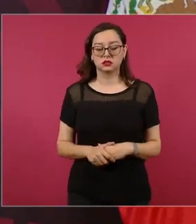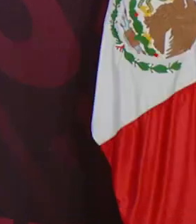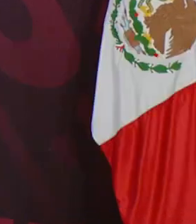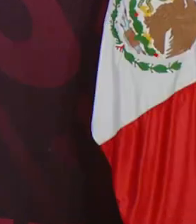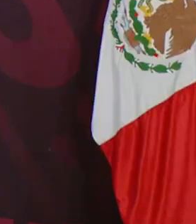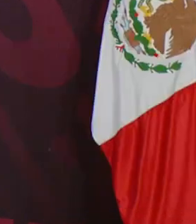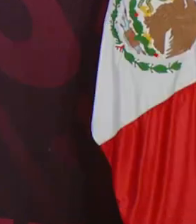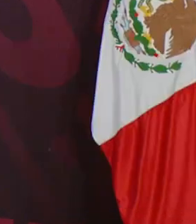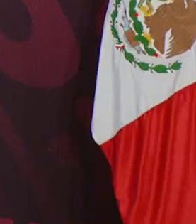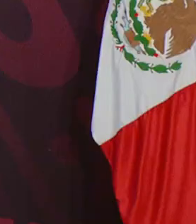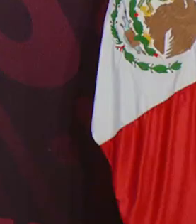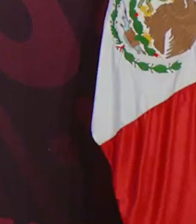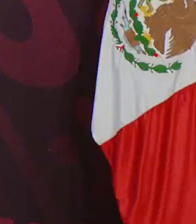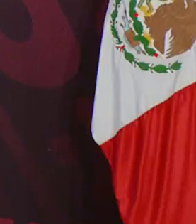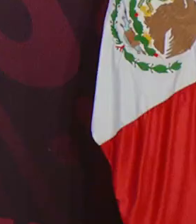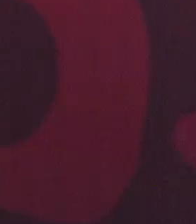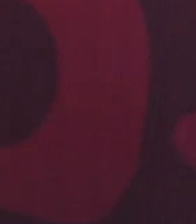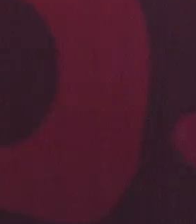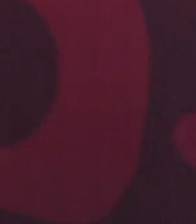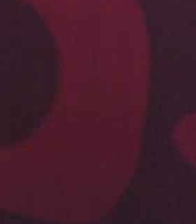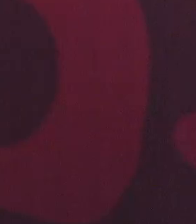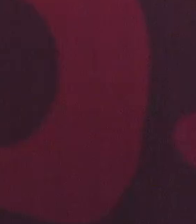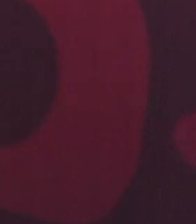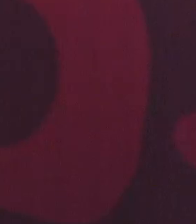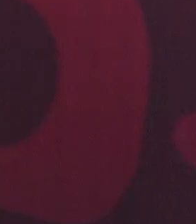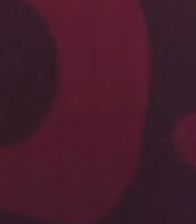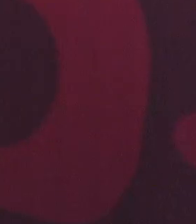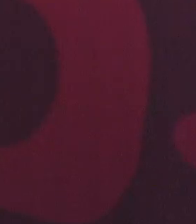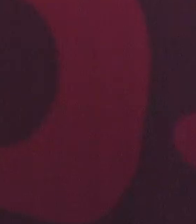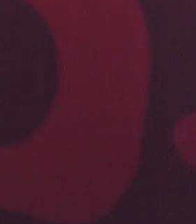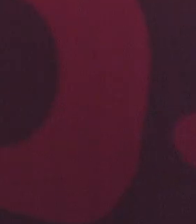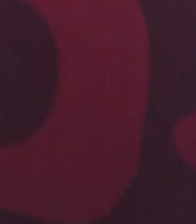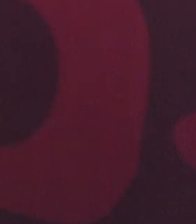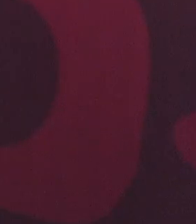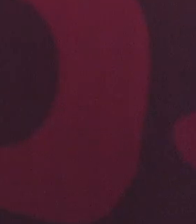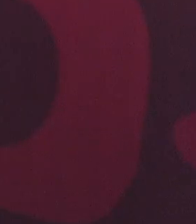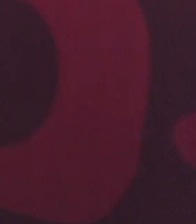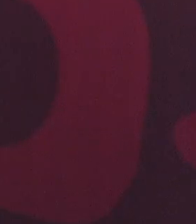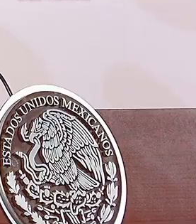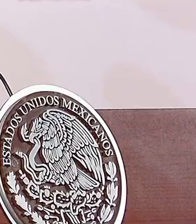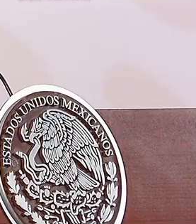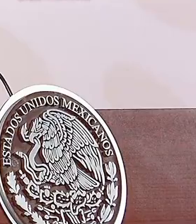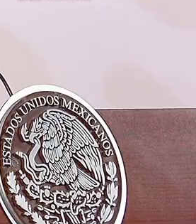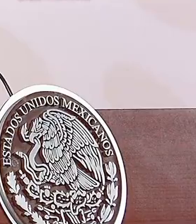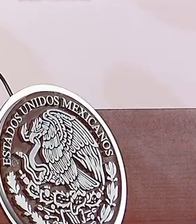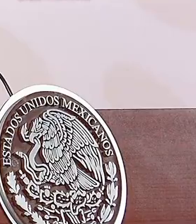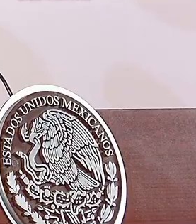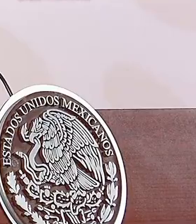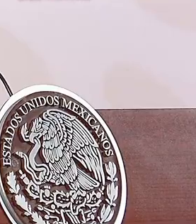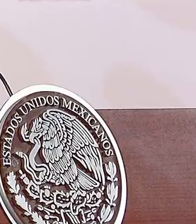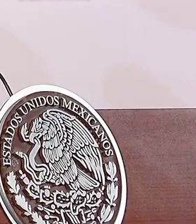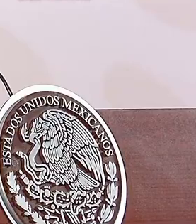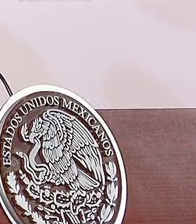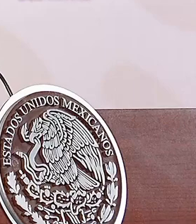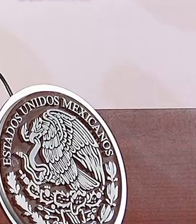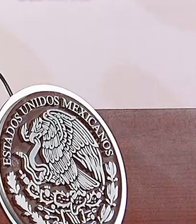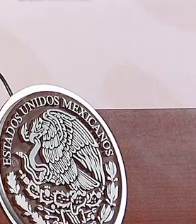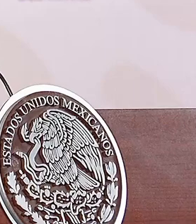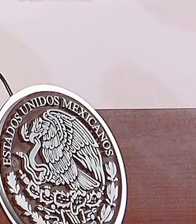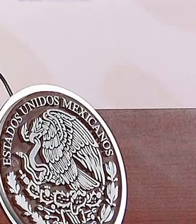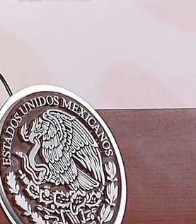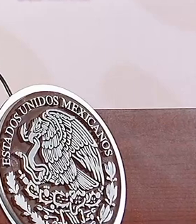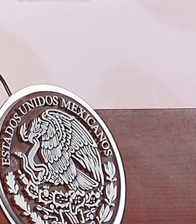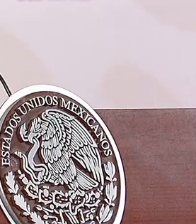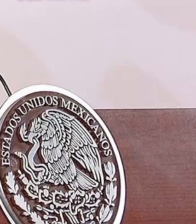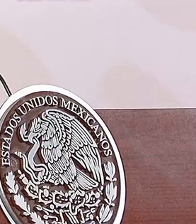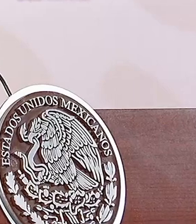Te vamos a dar una línea de crédito, pero tienes que hacer esto, esto, esto, esto,